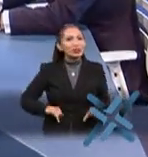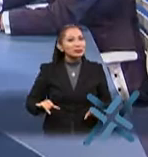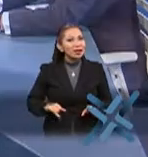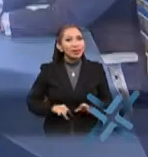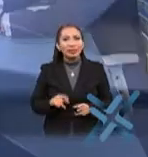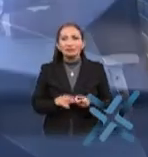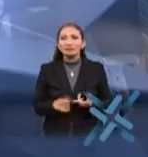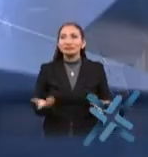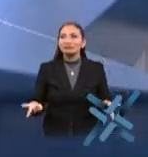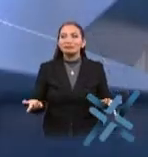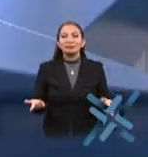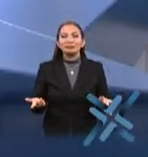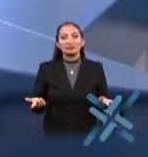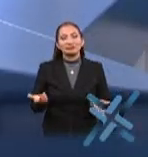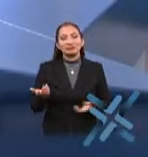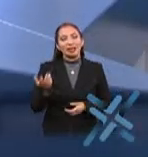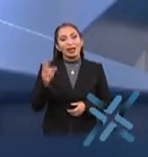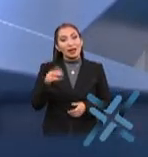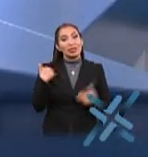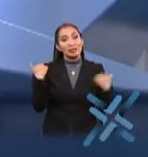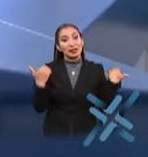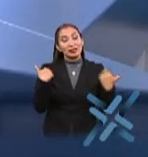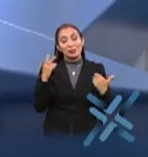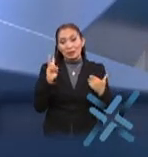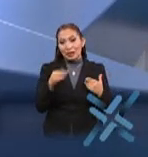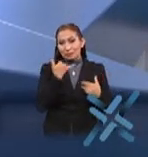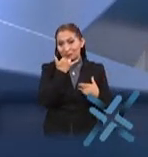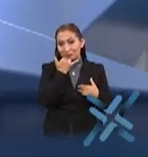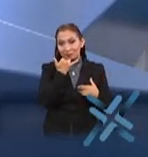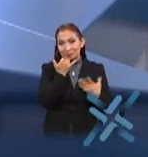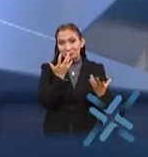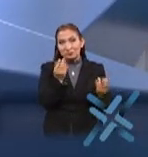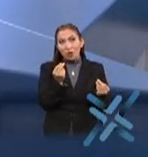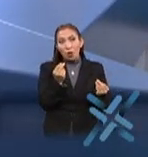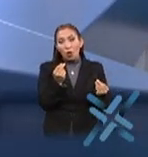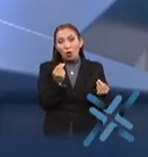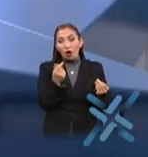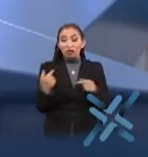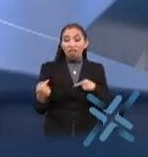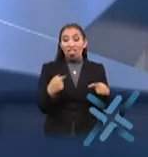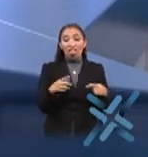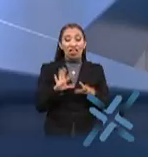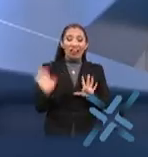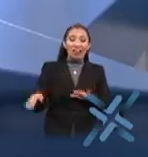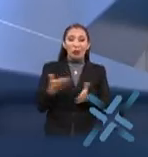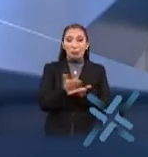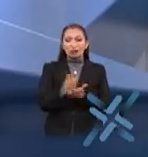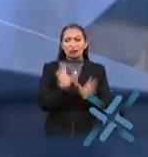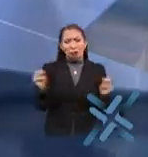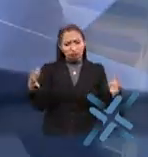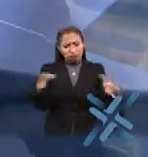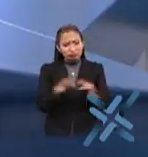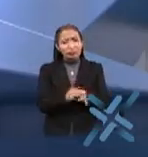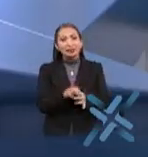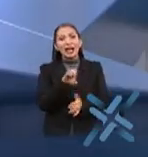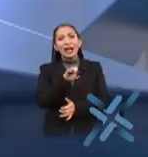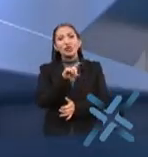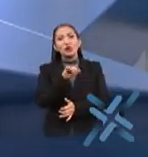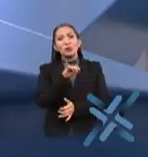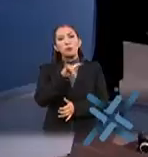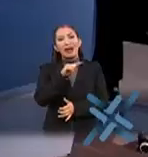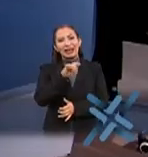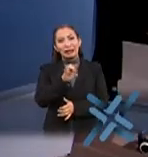interesante y divertido, si me lo permite, porque no están peleadas ninguna de estas fórmulas. Precisamente Eduvite va a